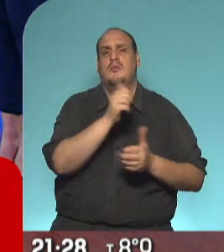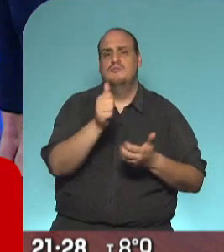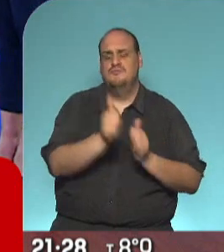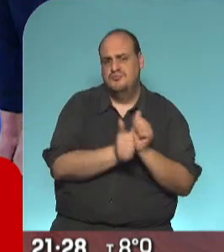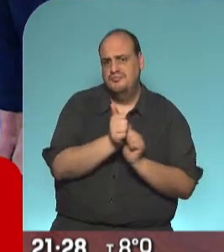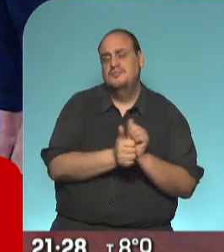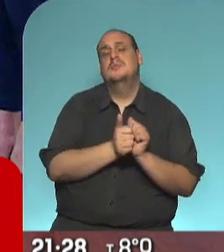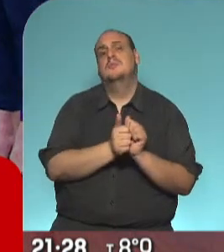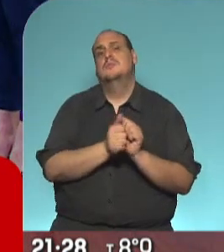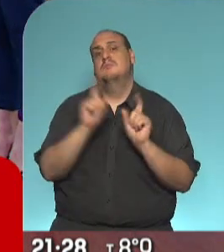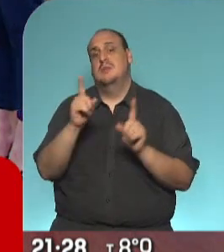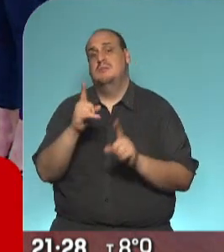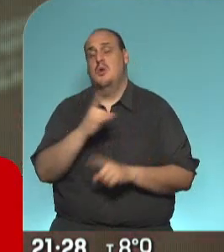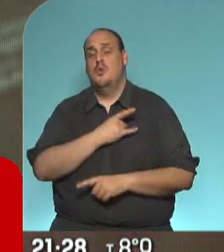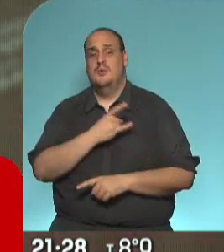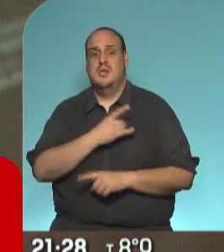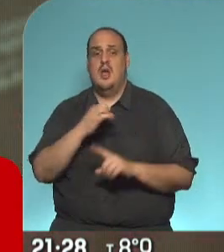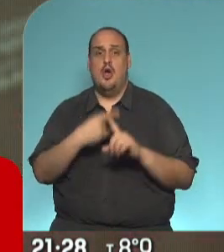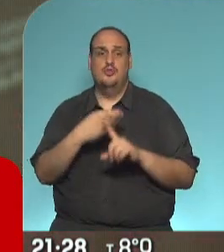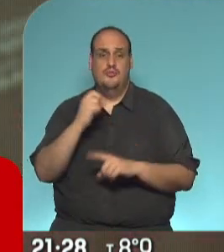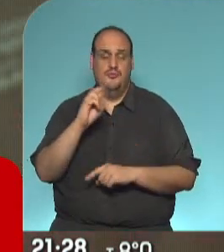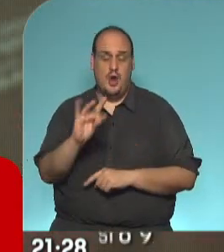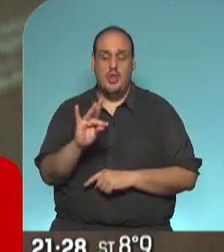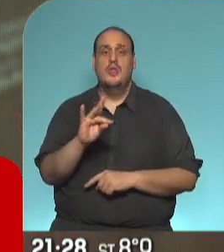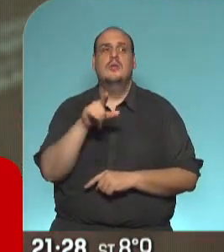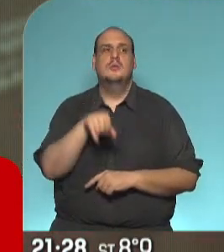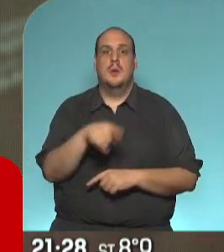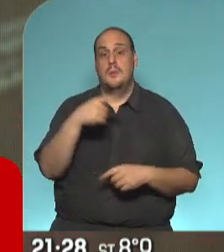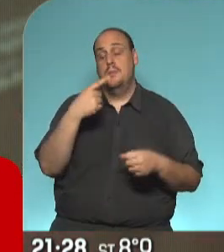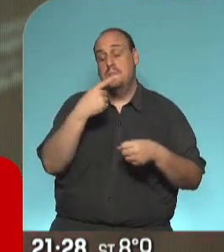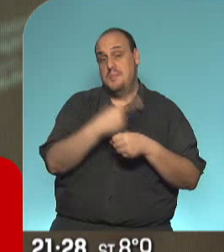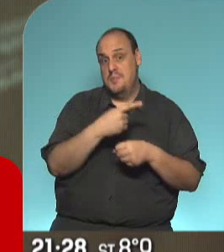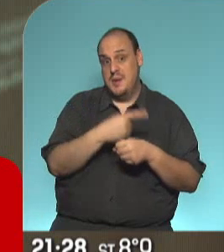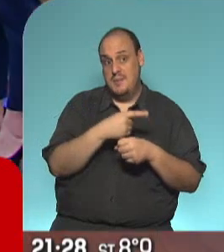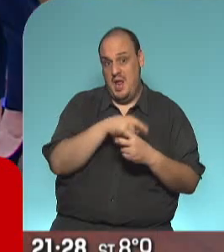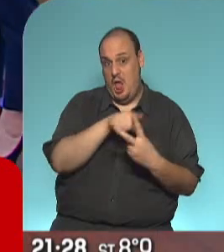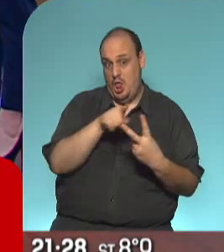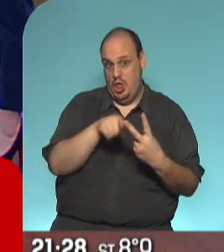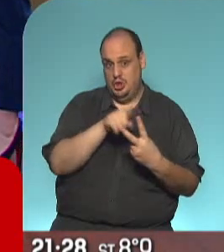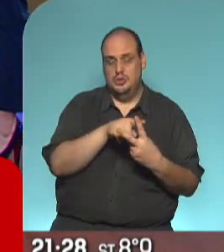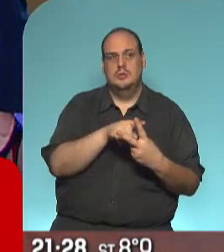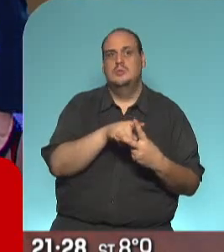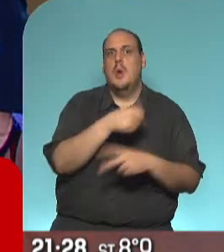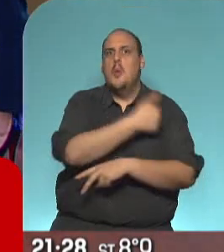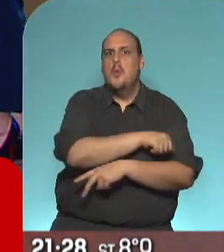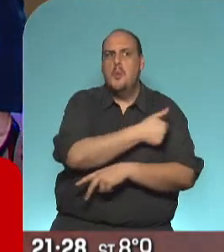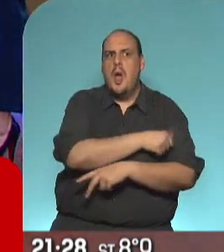van a regir dos principios. Primero, que no tenga réditos, es decir, que no tenga una ganancia. Sí, que no tenga fines lucrativos llevarla